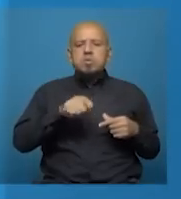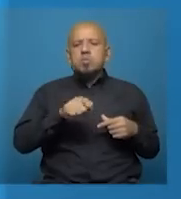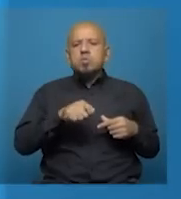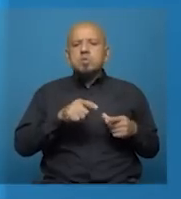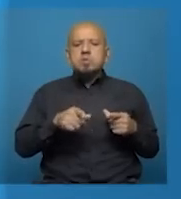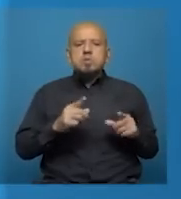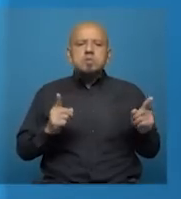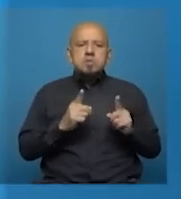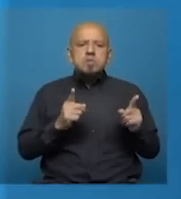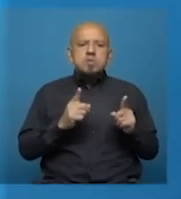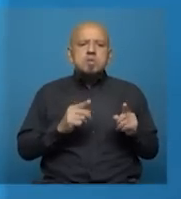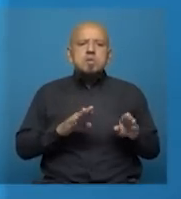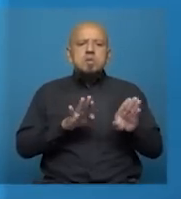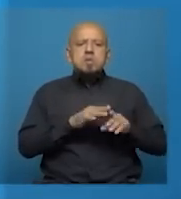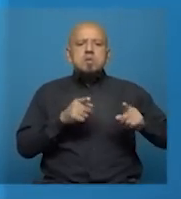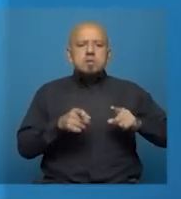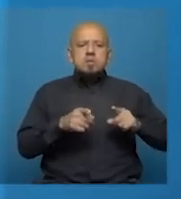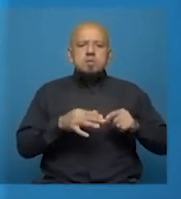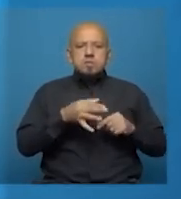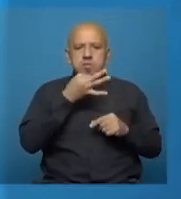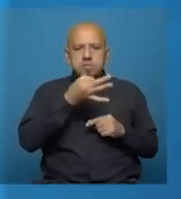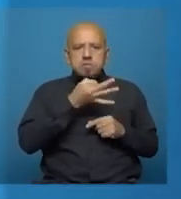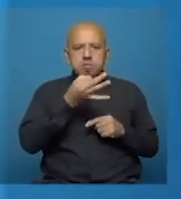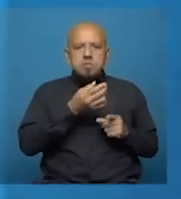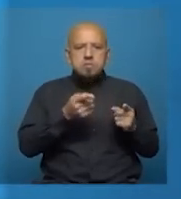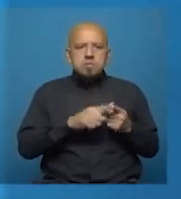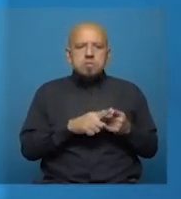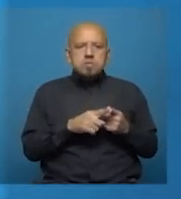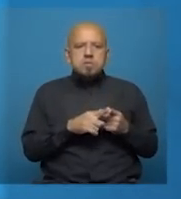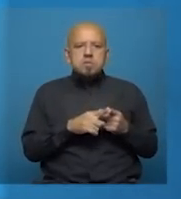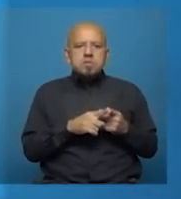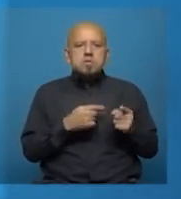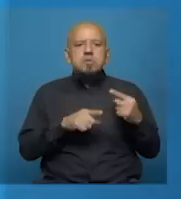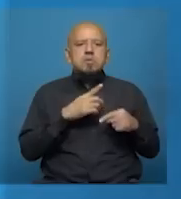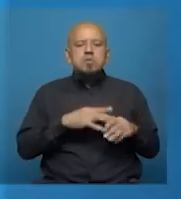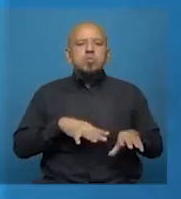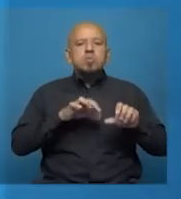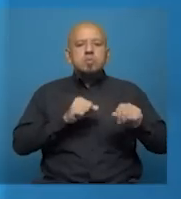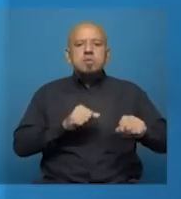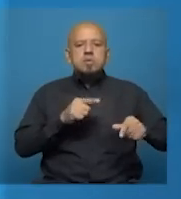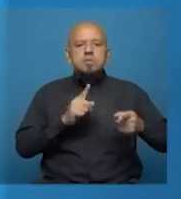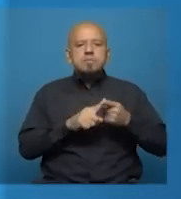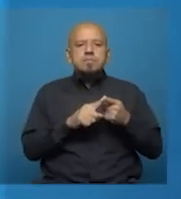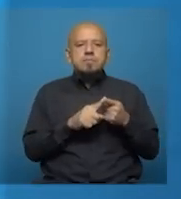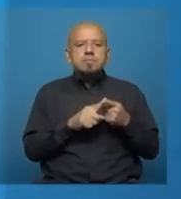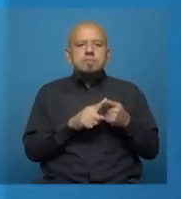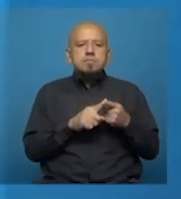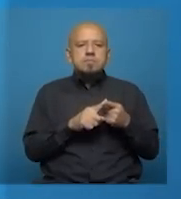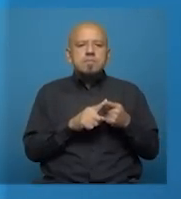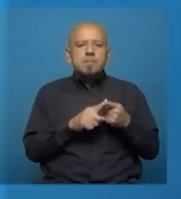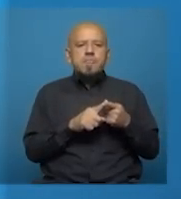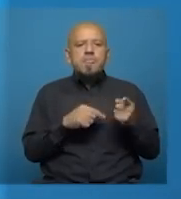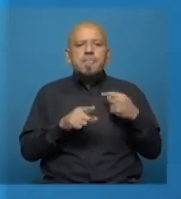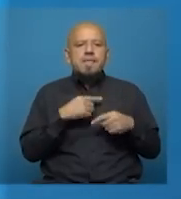abreviado que está cerrado con estas declaraciones queda un poco comprometido. Eso no hay ninguna duda. Cualquier